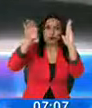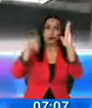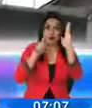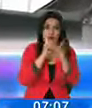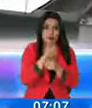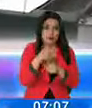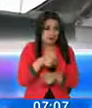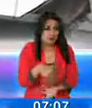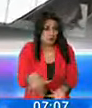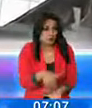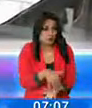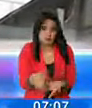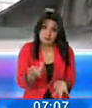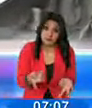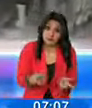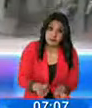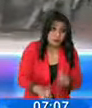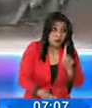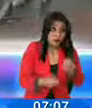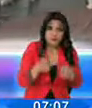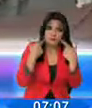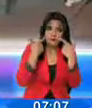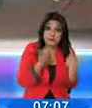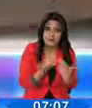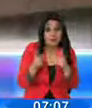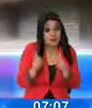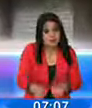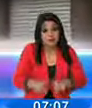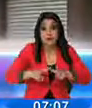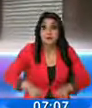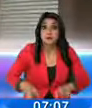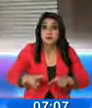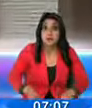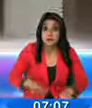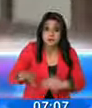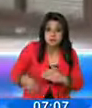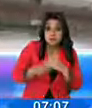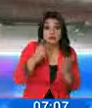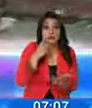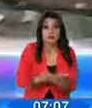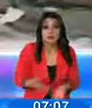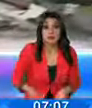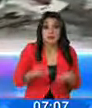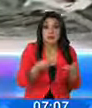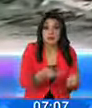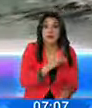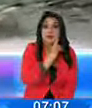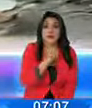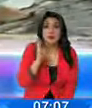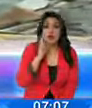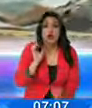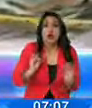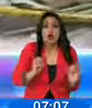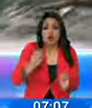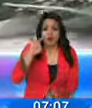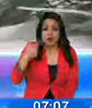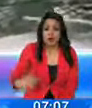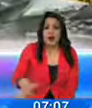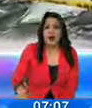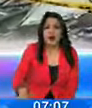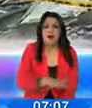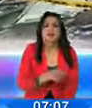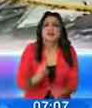pregunta y obviamente la fiscalía tendrá que deducir esto con las evidencias que hemos presentado. ¿Esto era un restaurante o era un centro de acopio de gas,